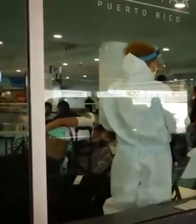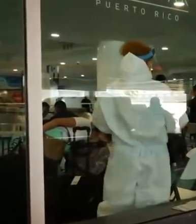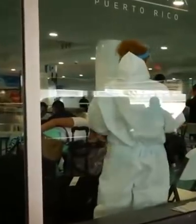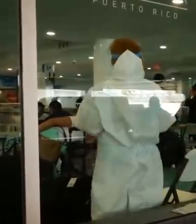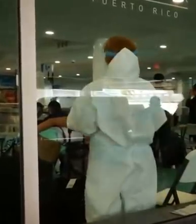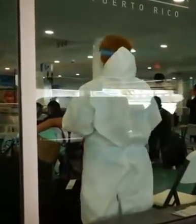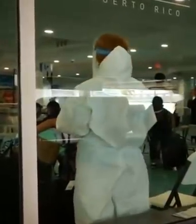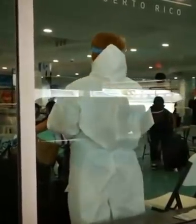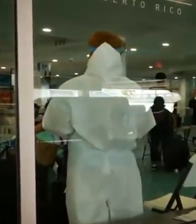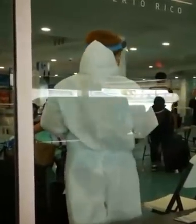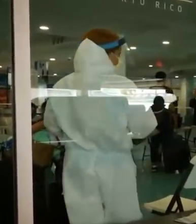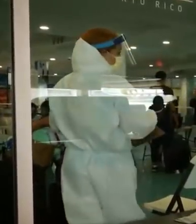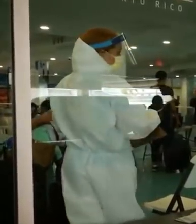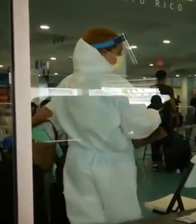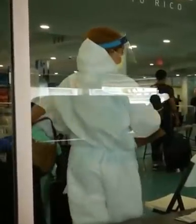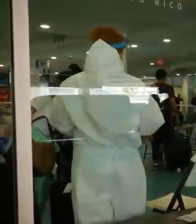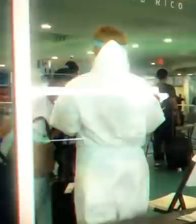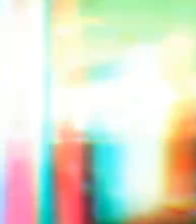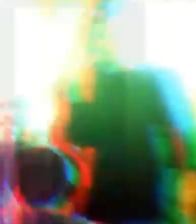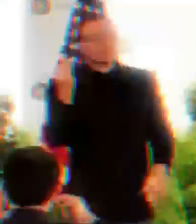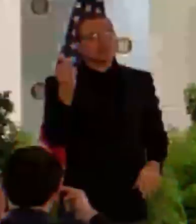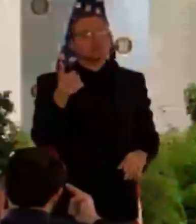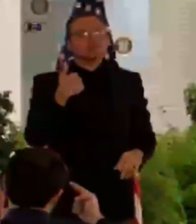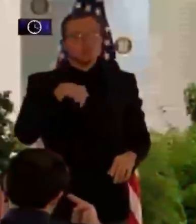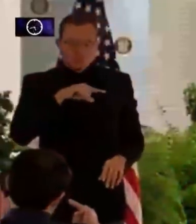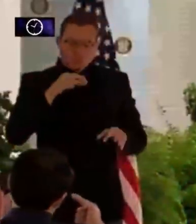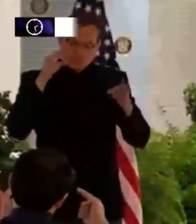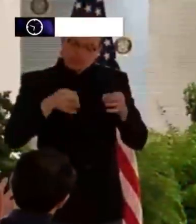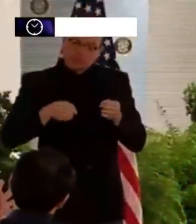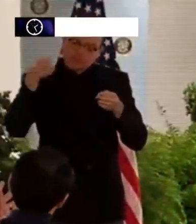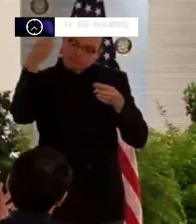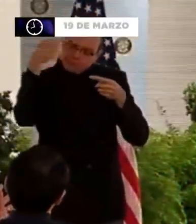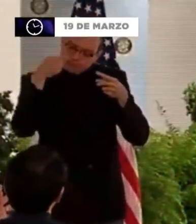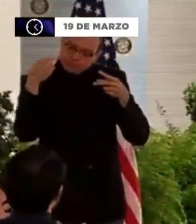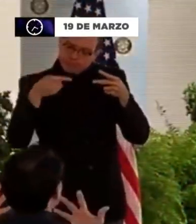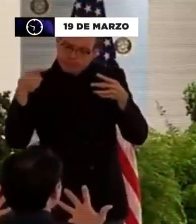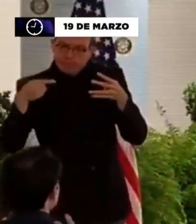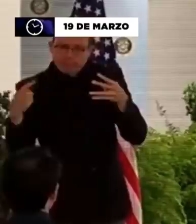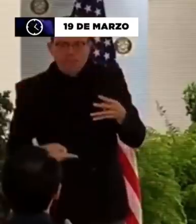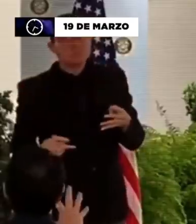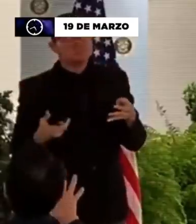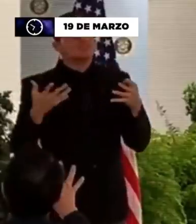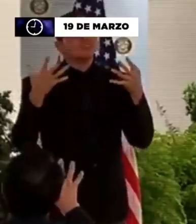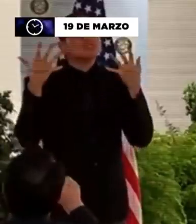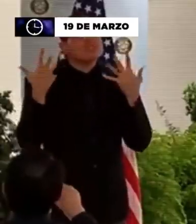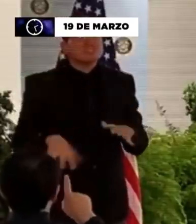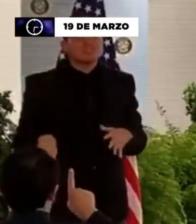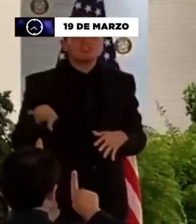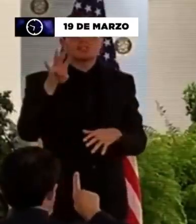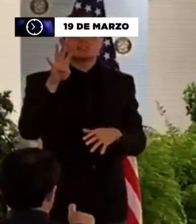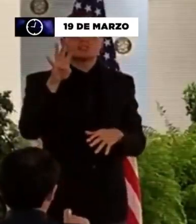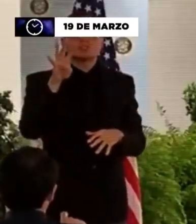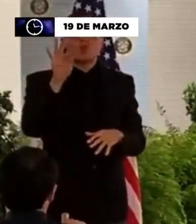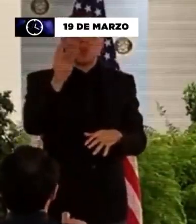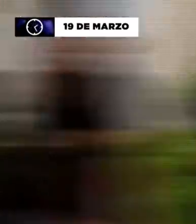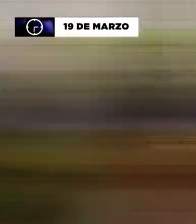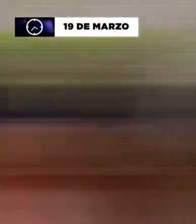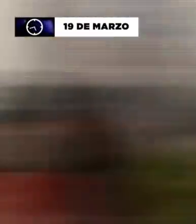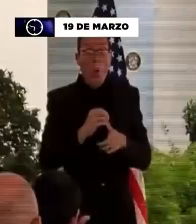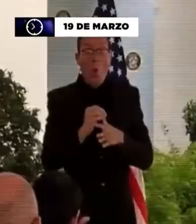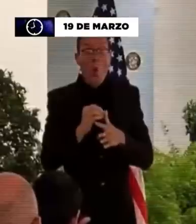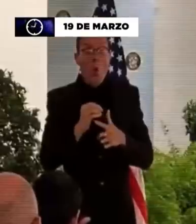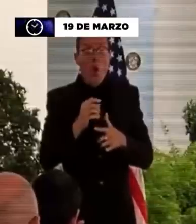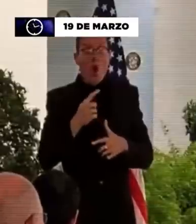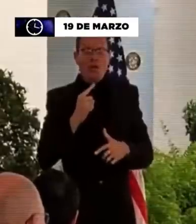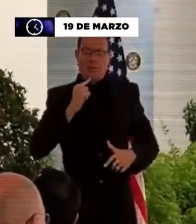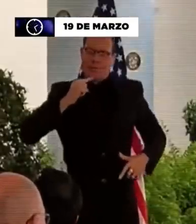evaluación de pasajeros en el aeropuerto Luis Muñoz Marín. Se han realizado cerca de 90 pruebas. Tenemos 6 positivos de COVID-19,